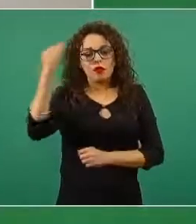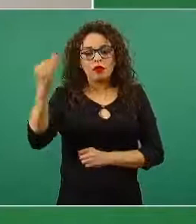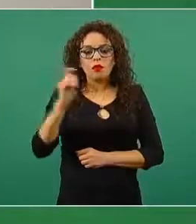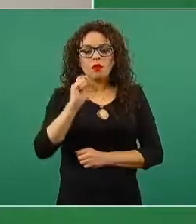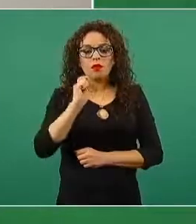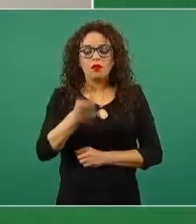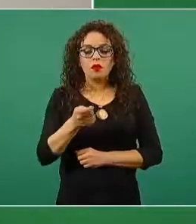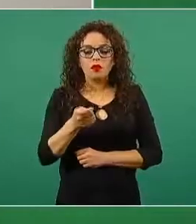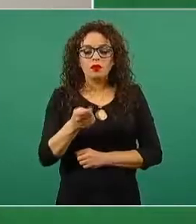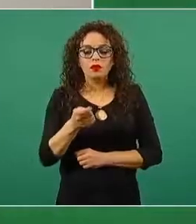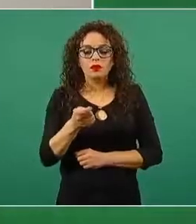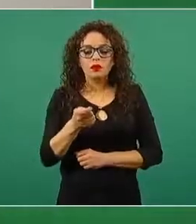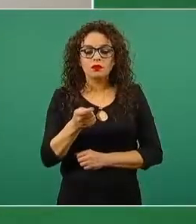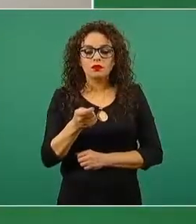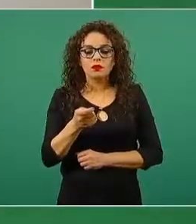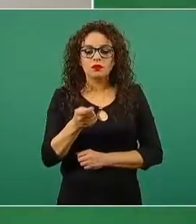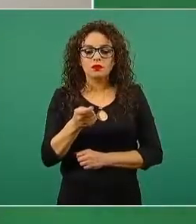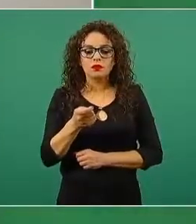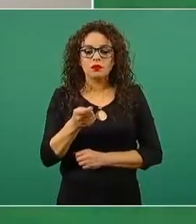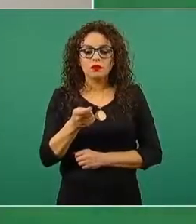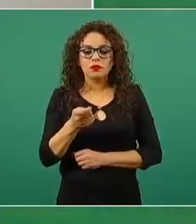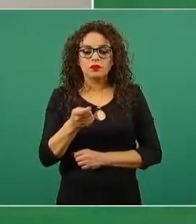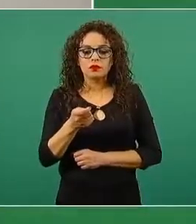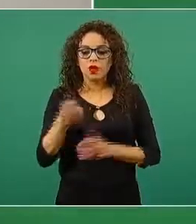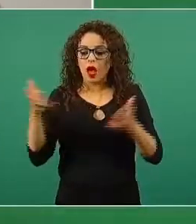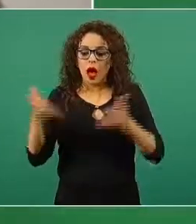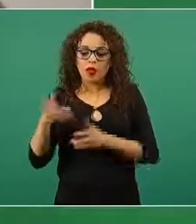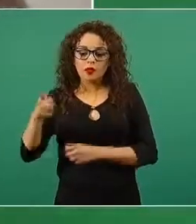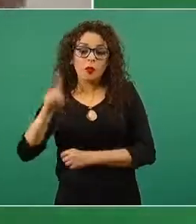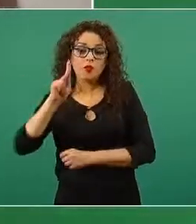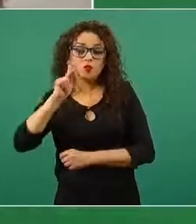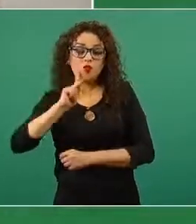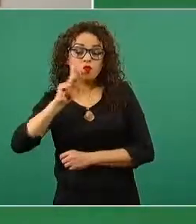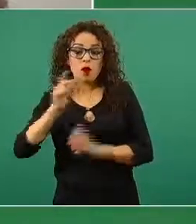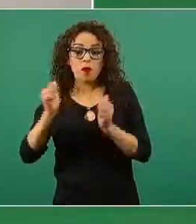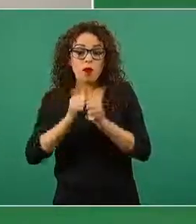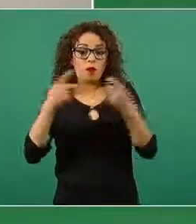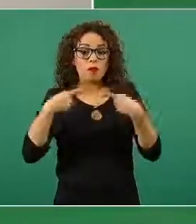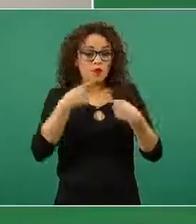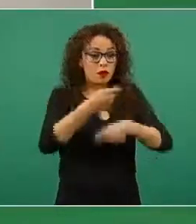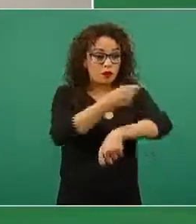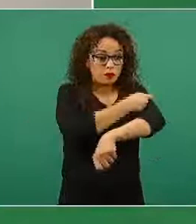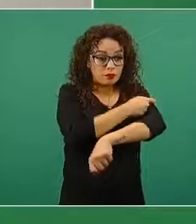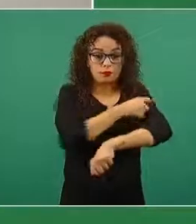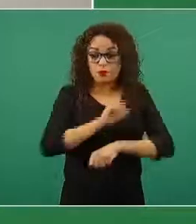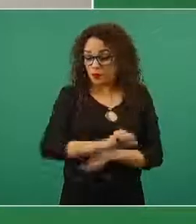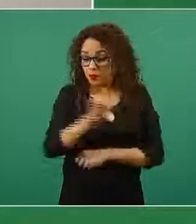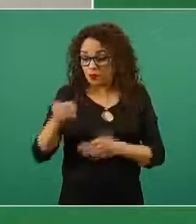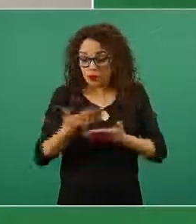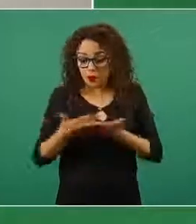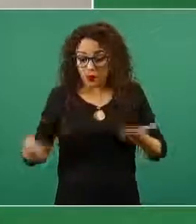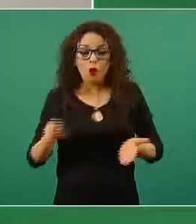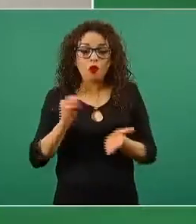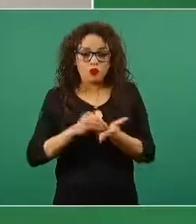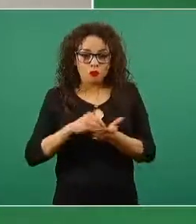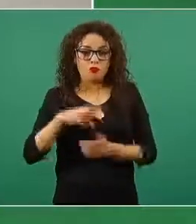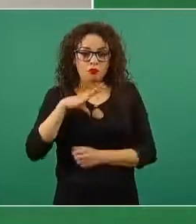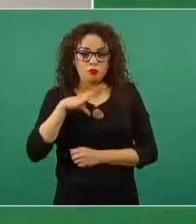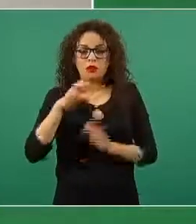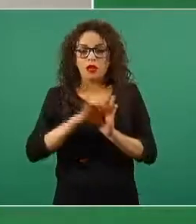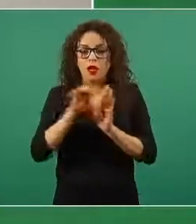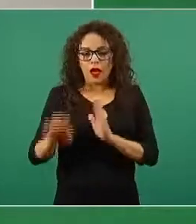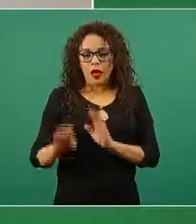inmunidad desde que se hicieron los ensayos clínicos y hasta la fecha. Por ejemplo, una de las